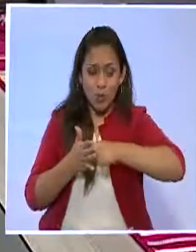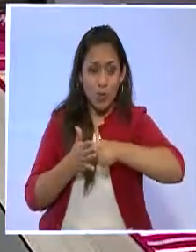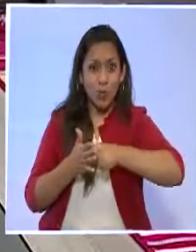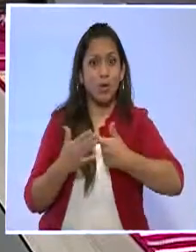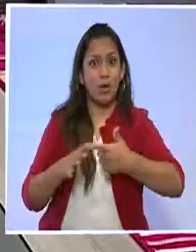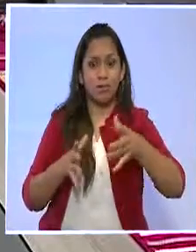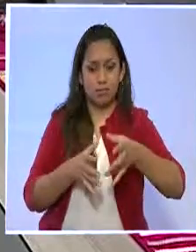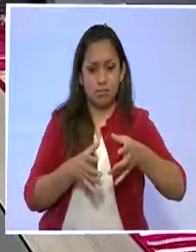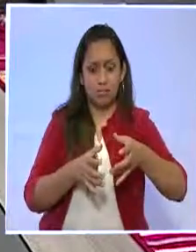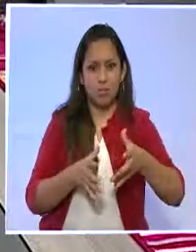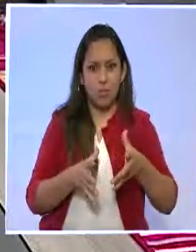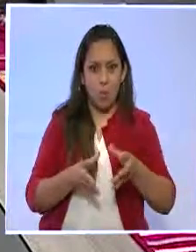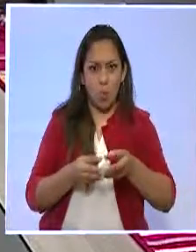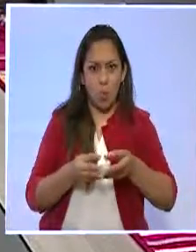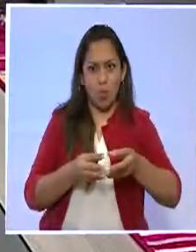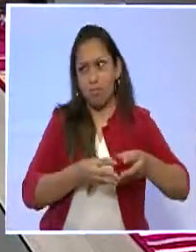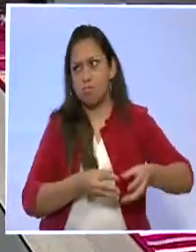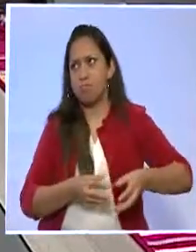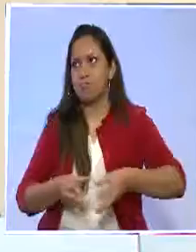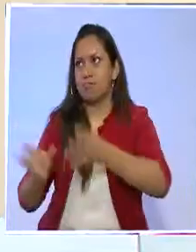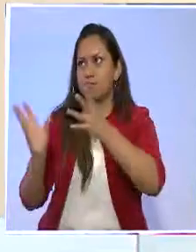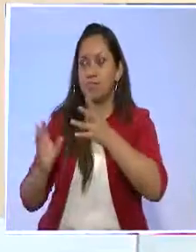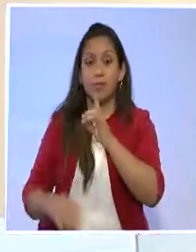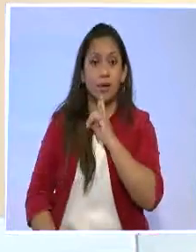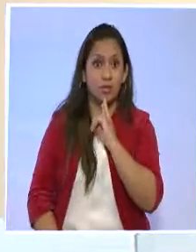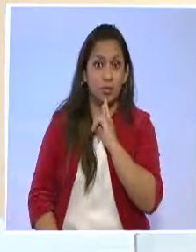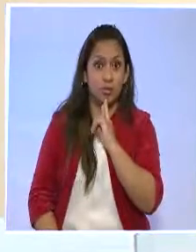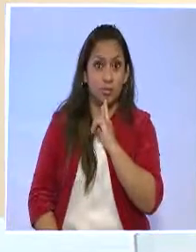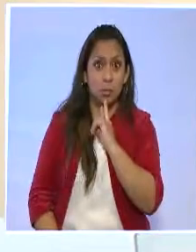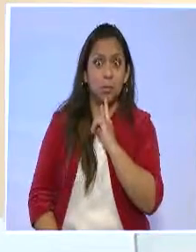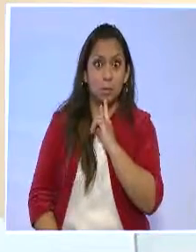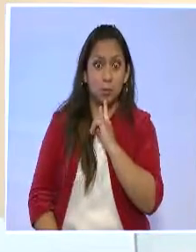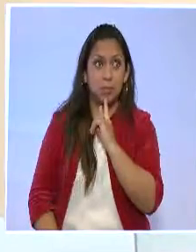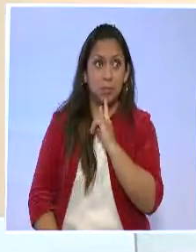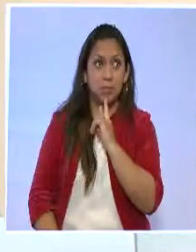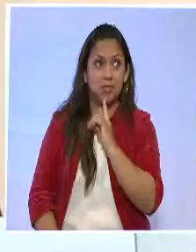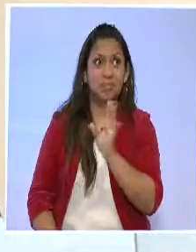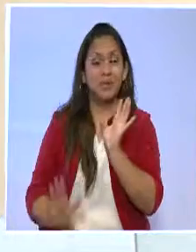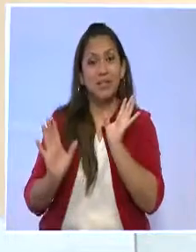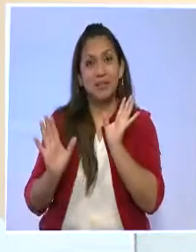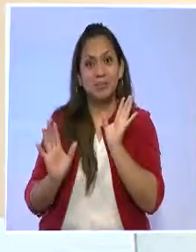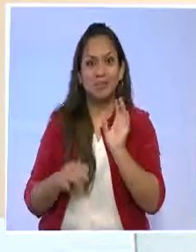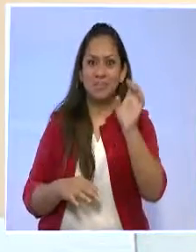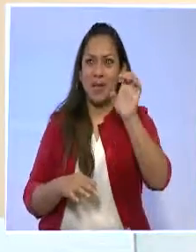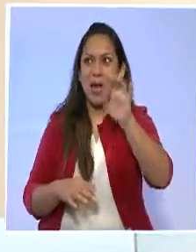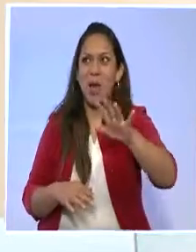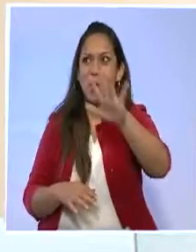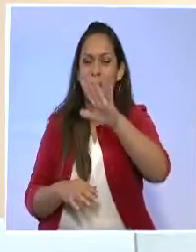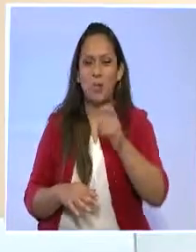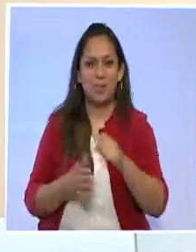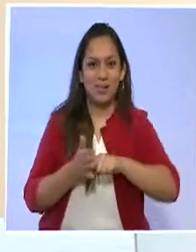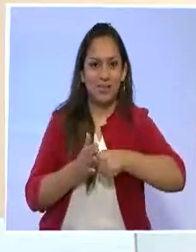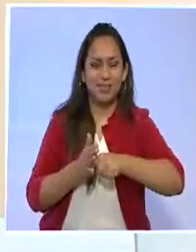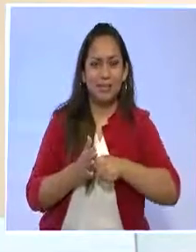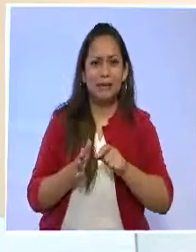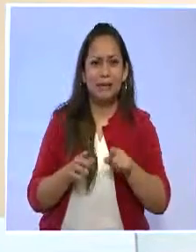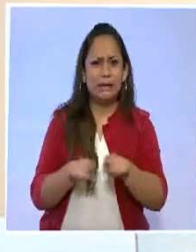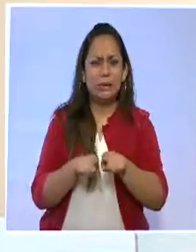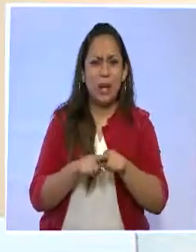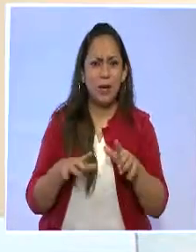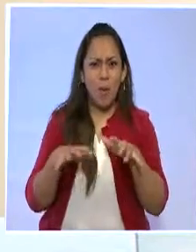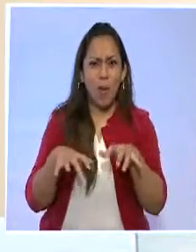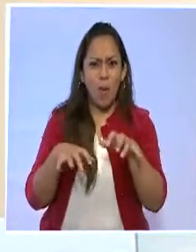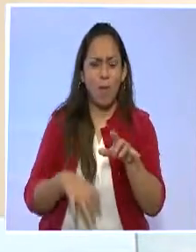bueno en europa es más complicado porque el cuy en todo caso es una más corta pero bueno yo creo que algún rato todos estos